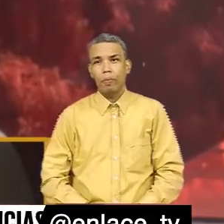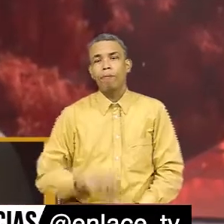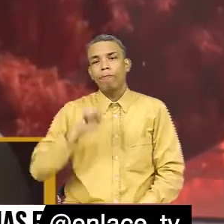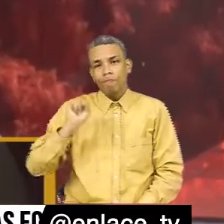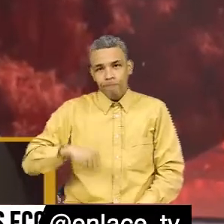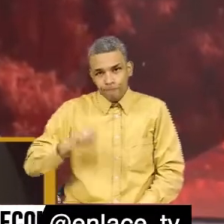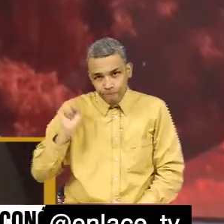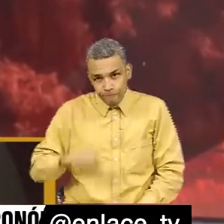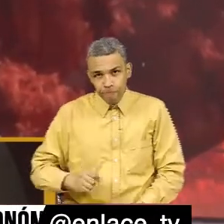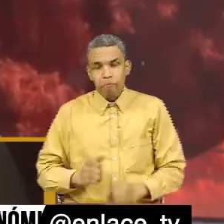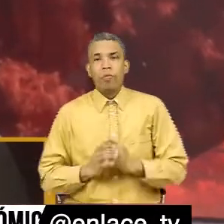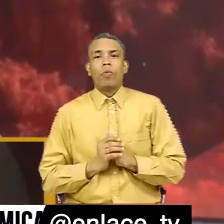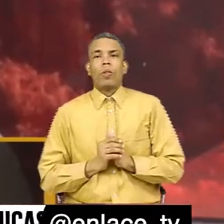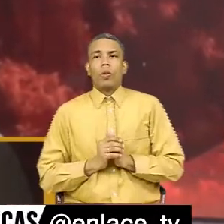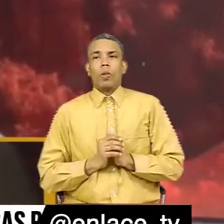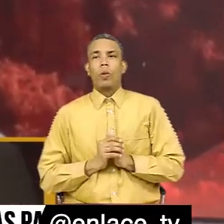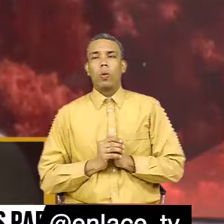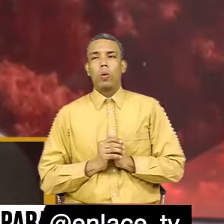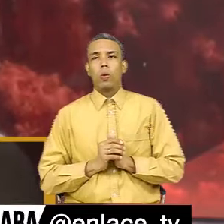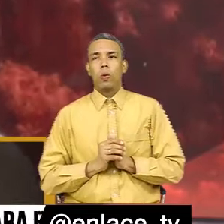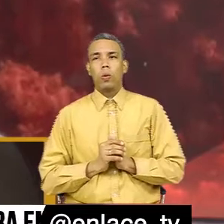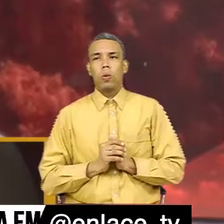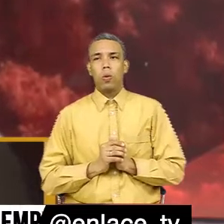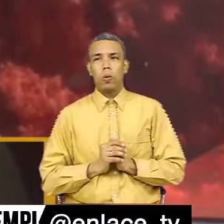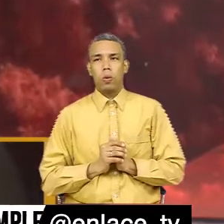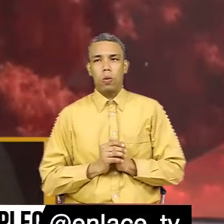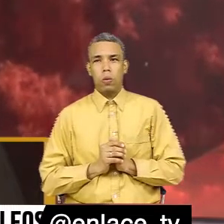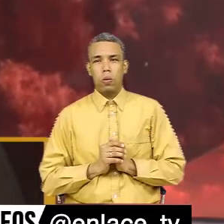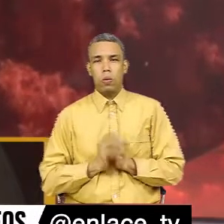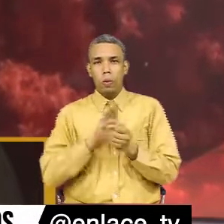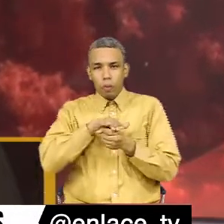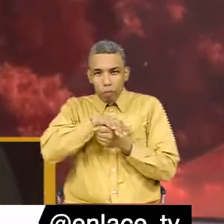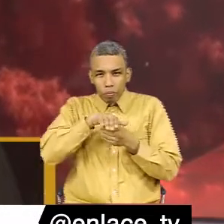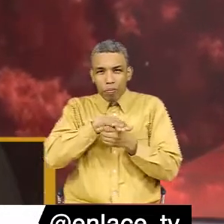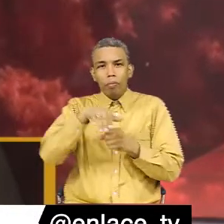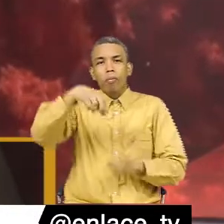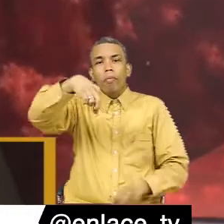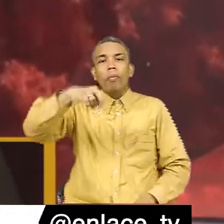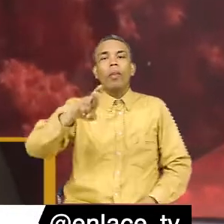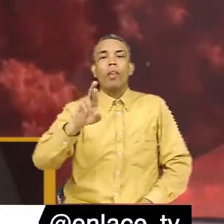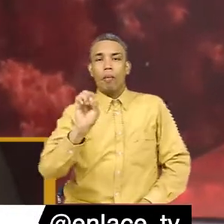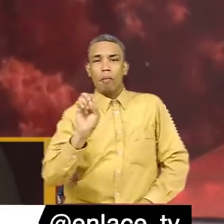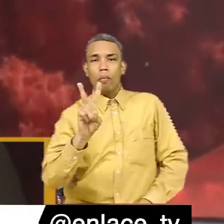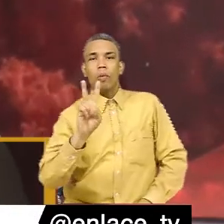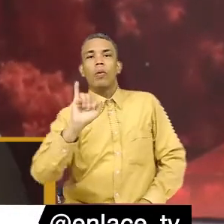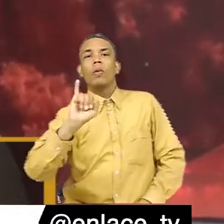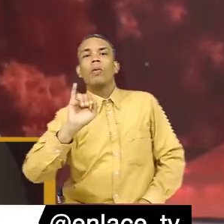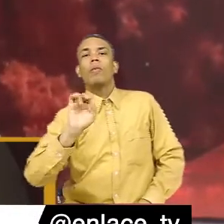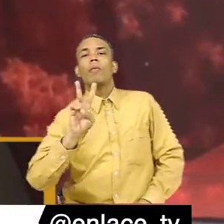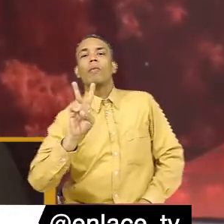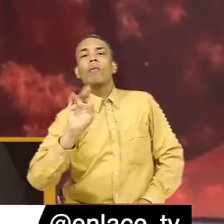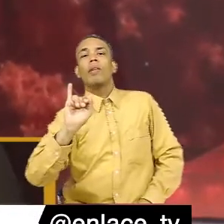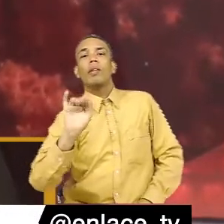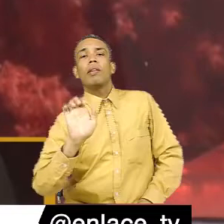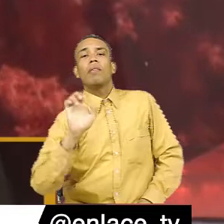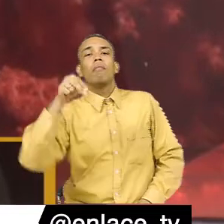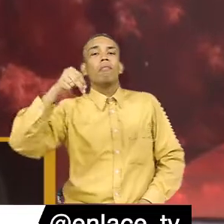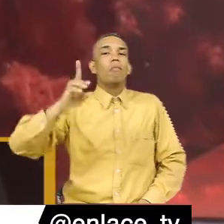exactamente del industrial, que queda ubicada en el barrio Provivienda, esta semana tuvimos